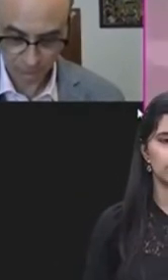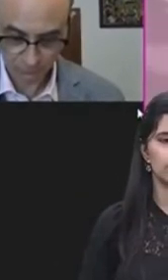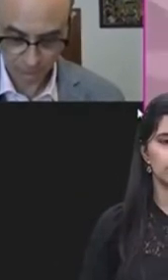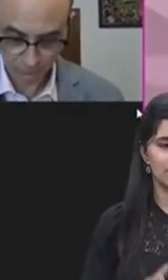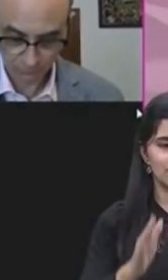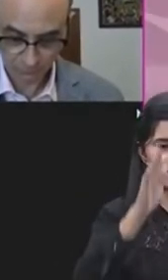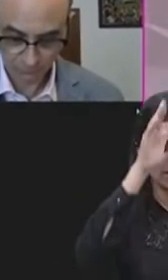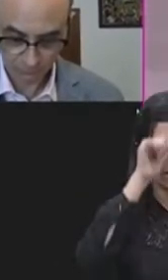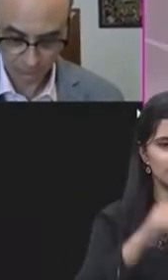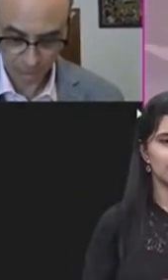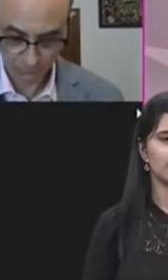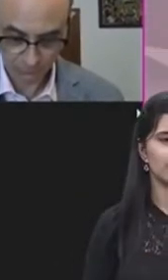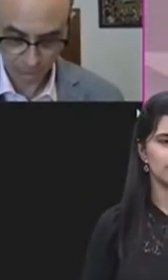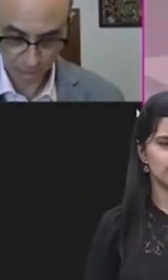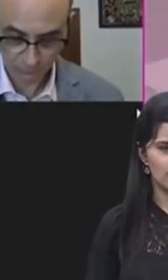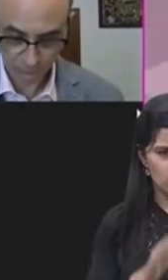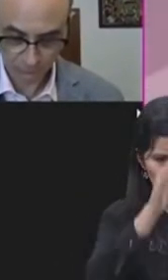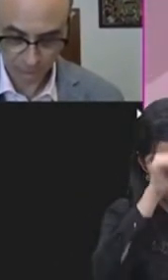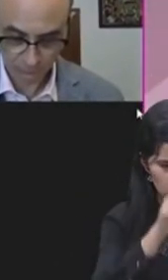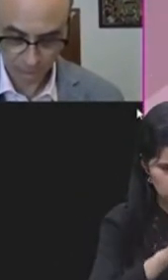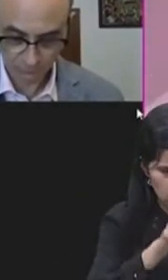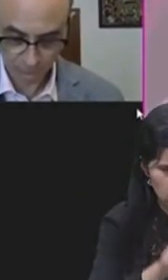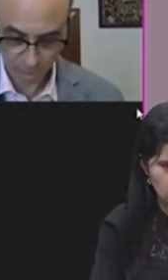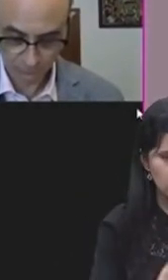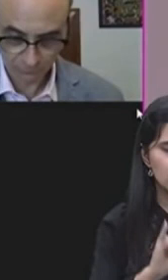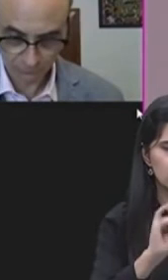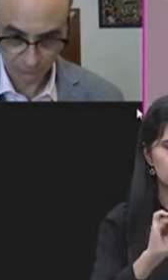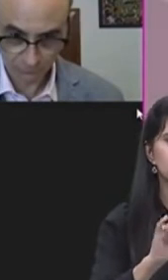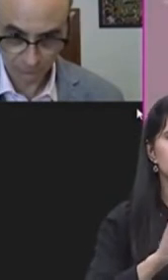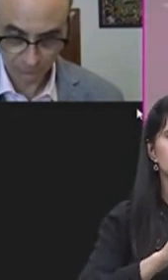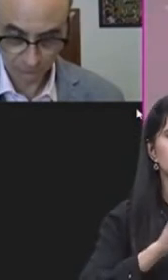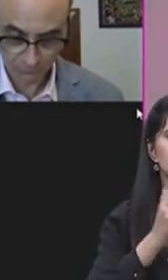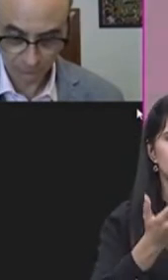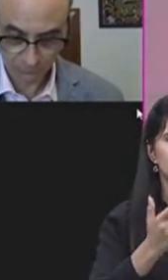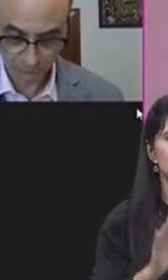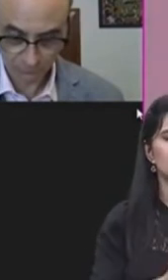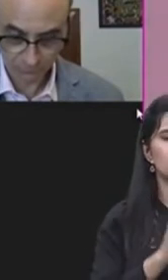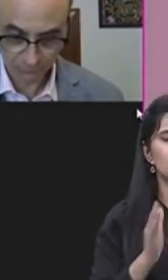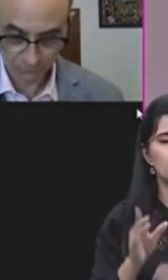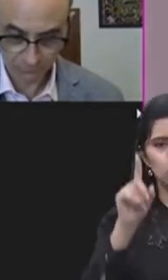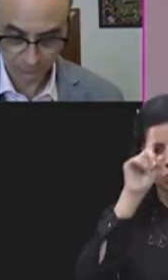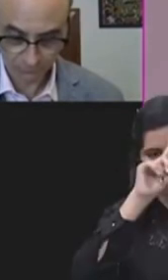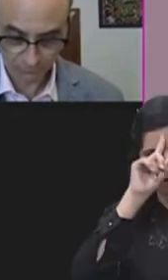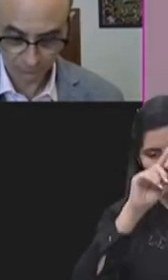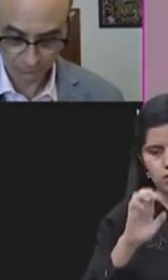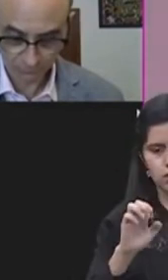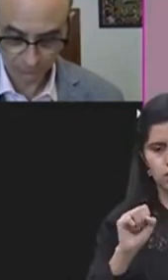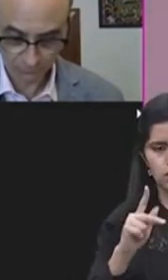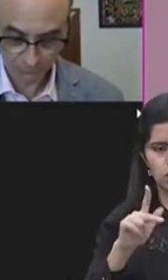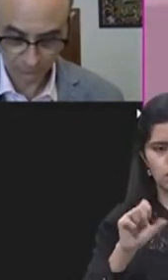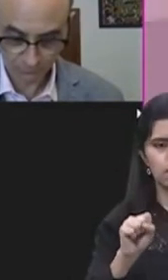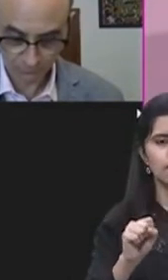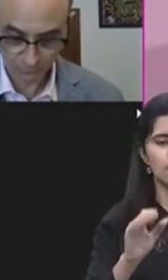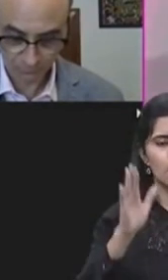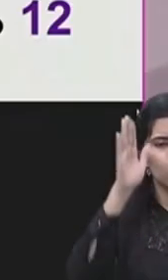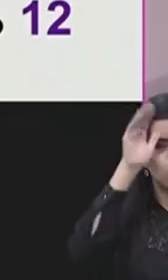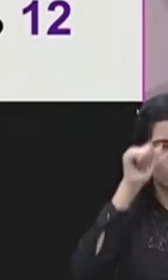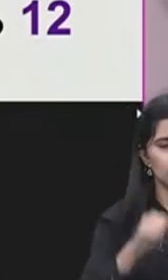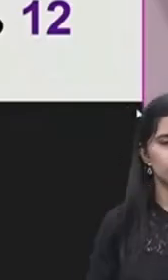son los diputados y diputadas, senadores, senadoras y senadores. Porque si no pueden,